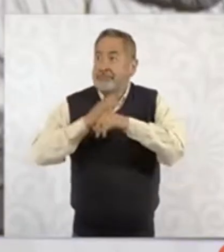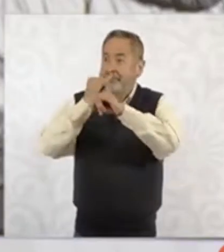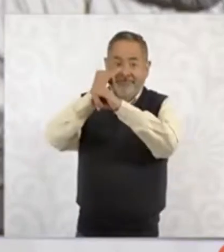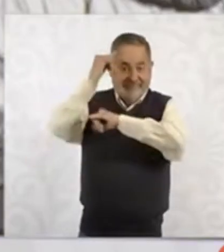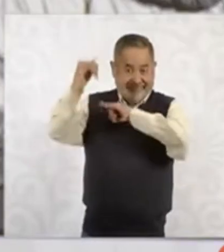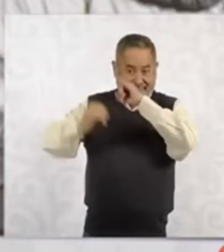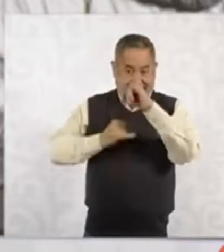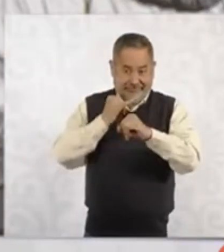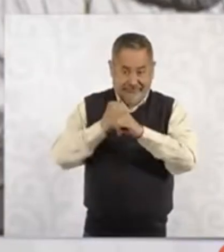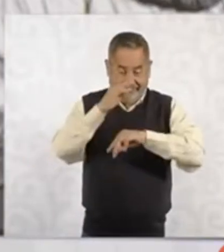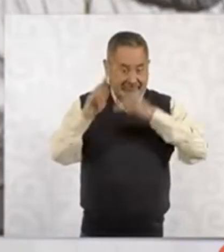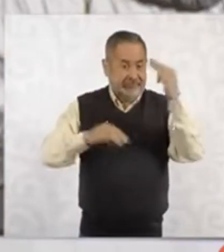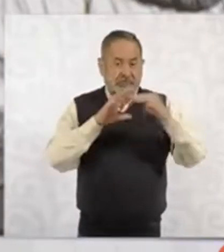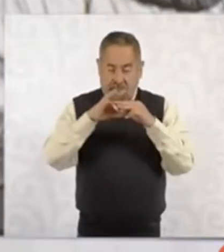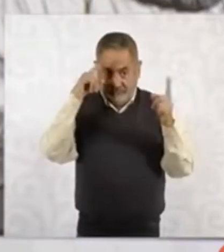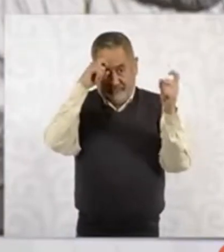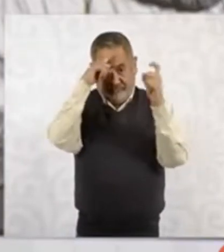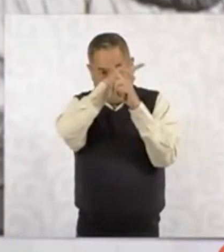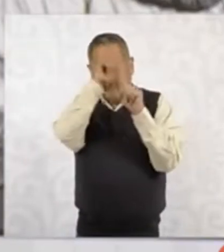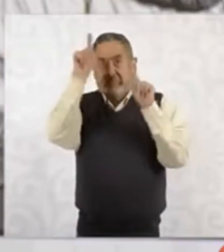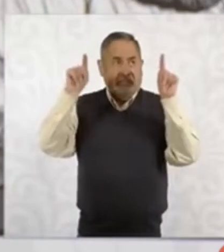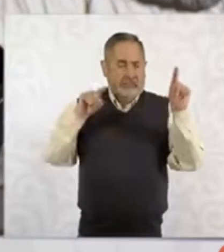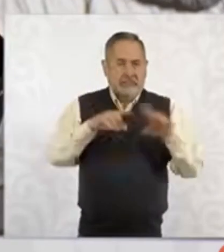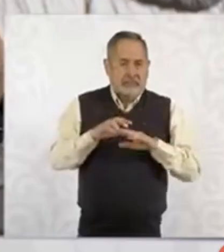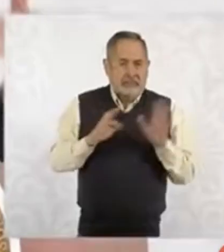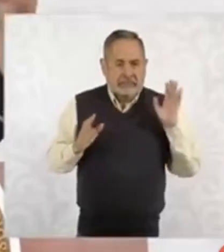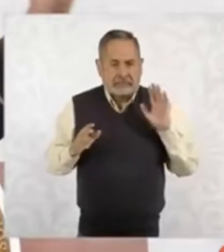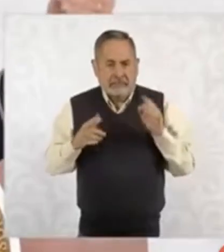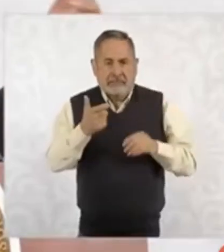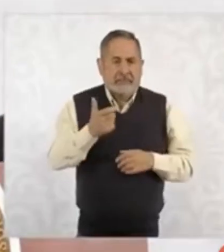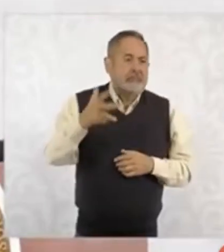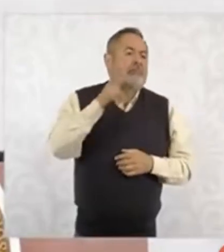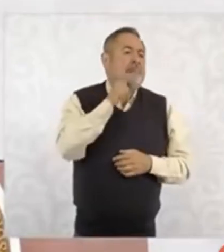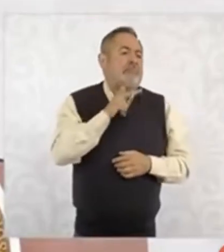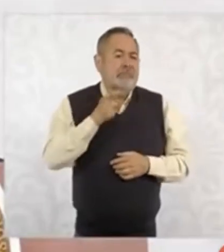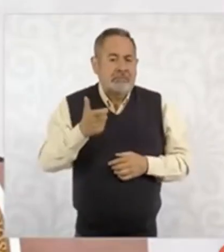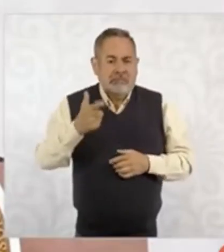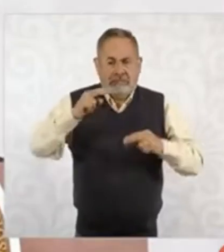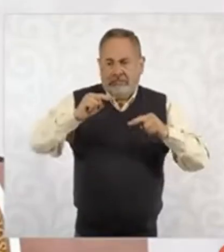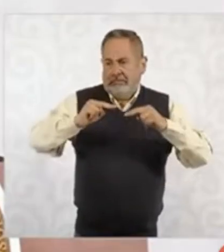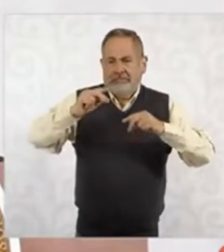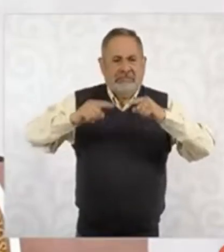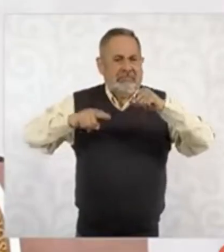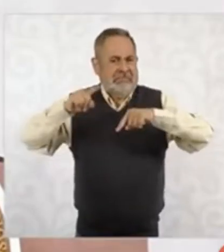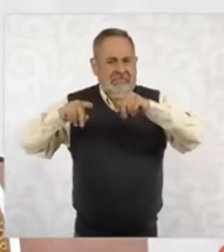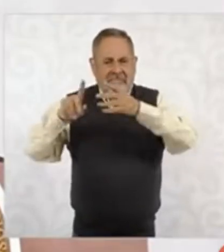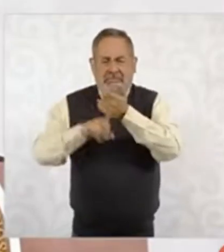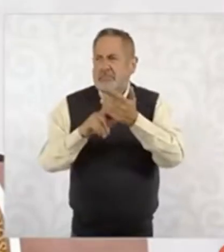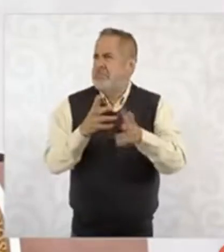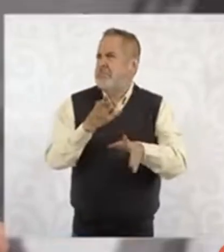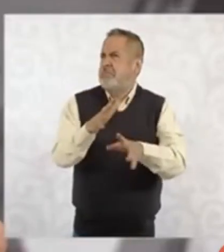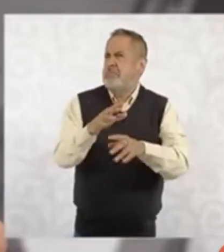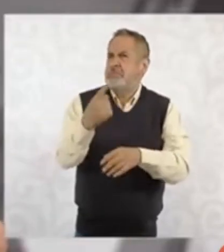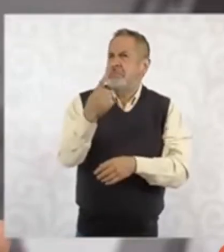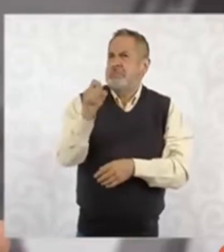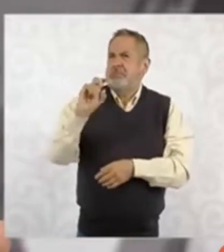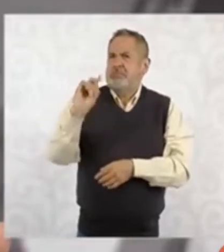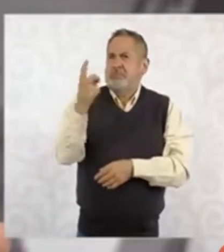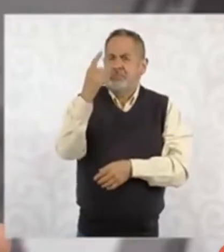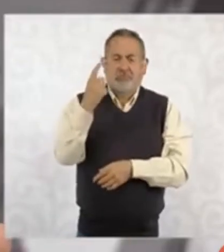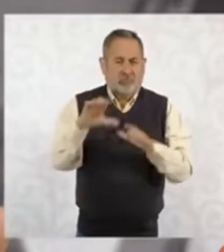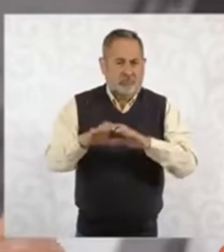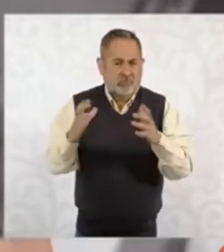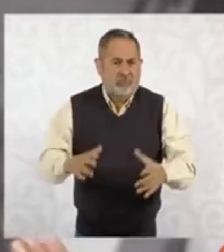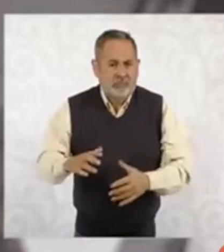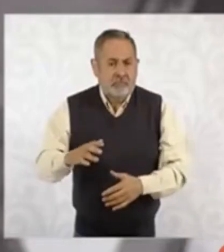es sumamente difícil, con un precio del petróleo que está sobre los $100 el